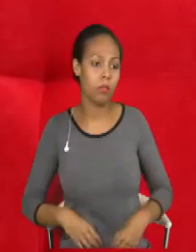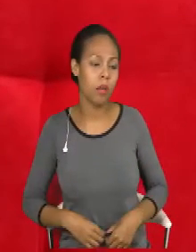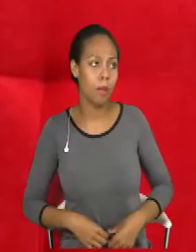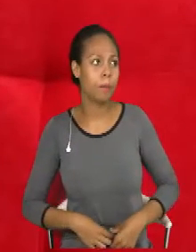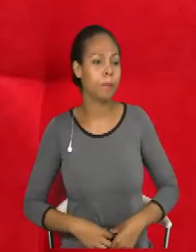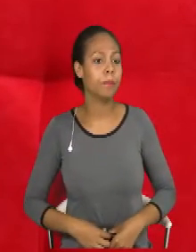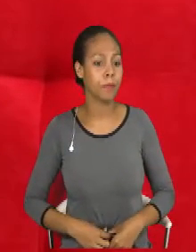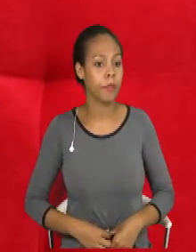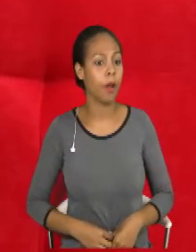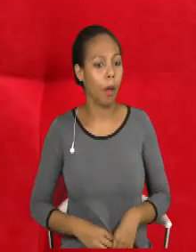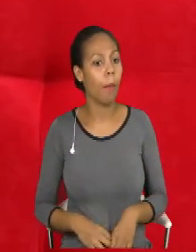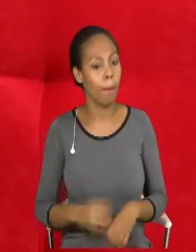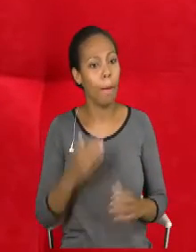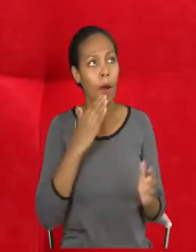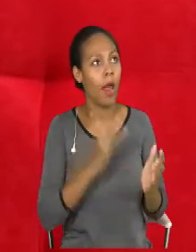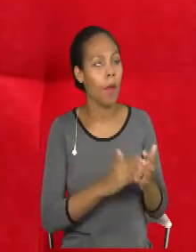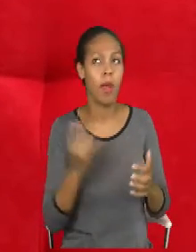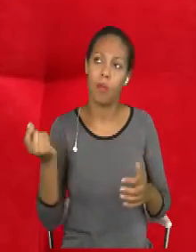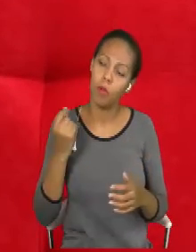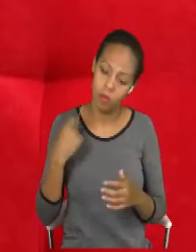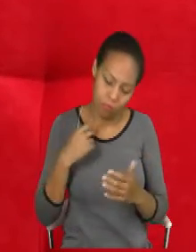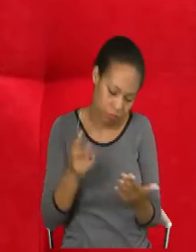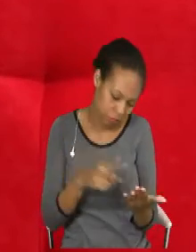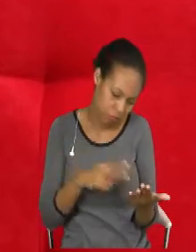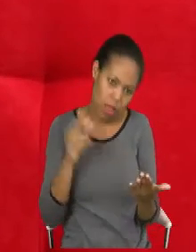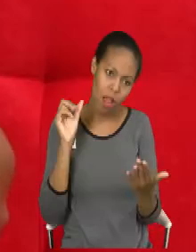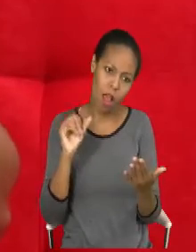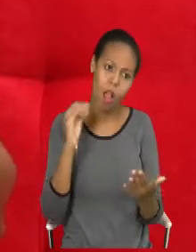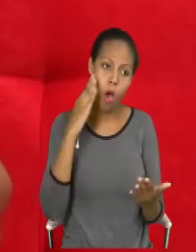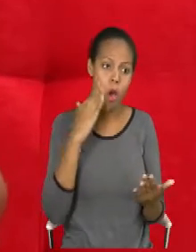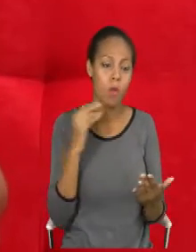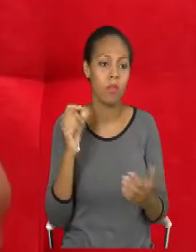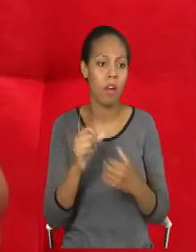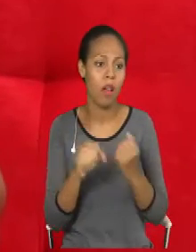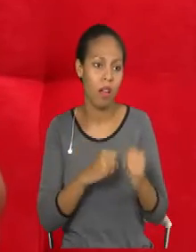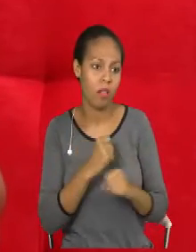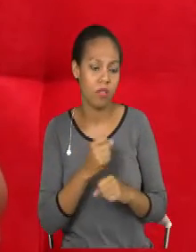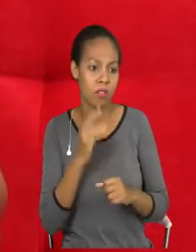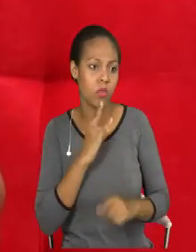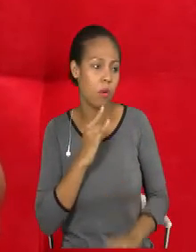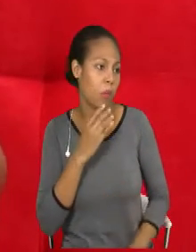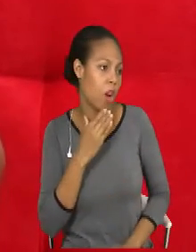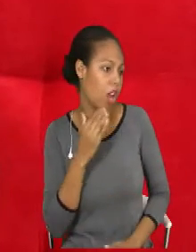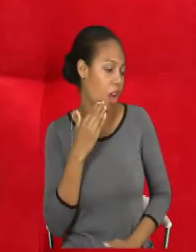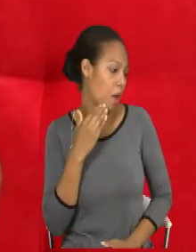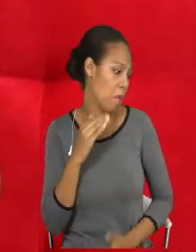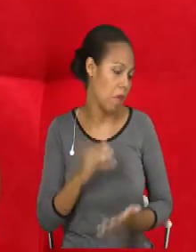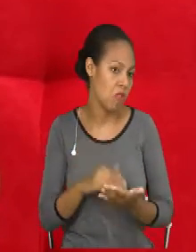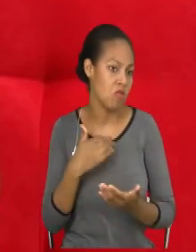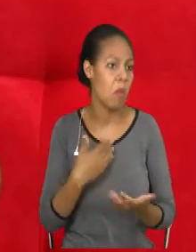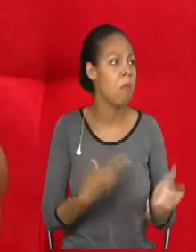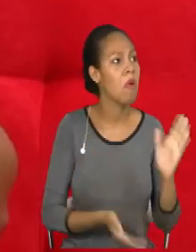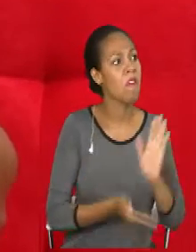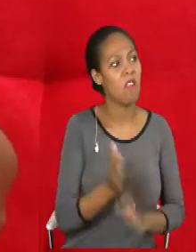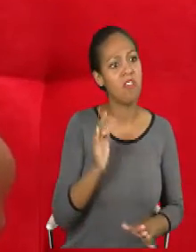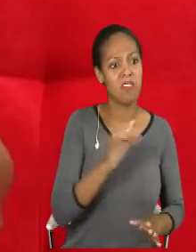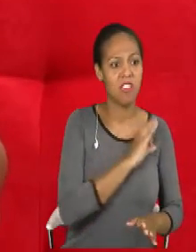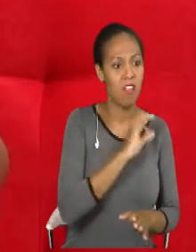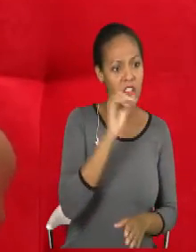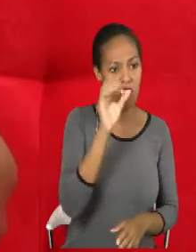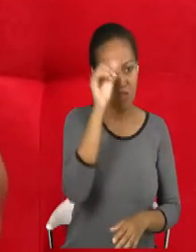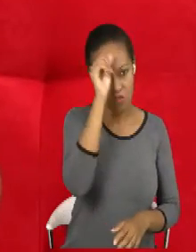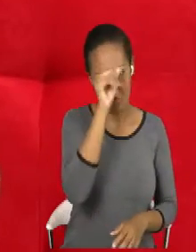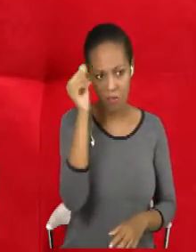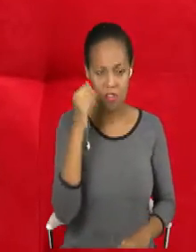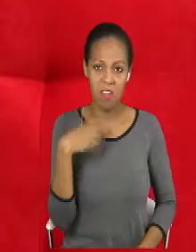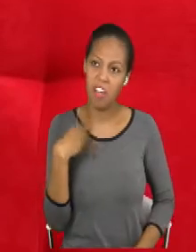caso de una joven en Estados Unidos que ella decía, en vez de salir a rumbear un fin de semana, ¿qué decidí hacer? monté una